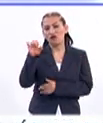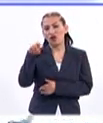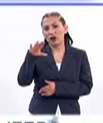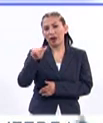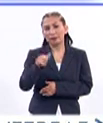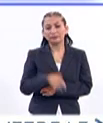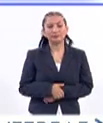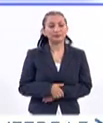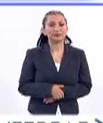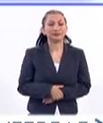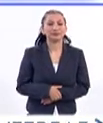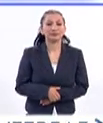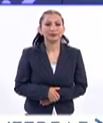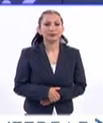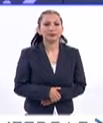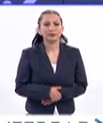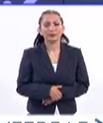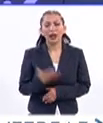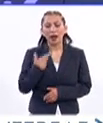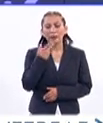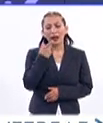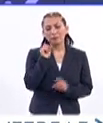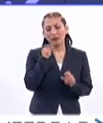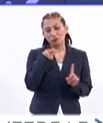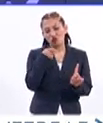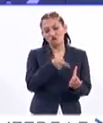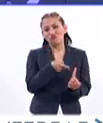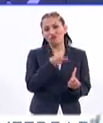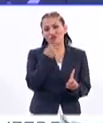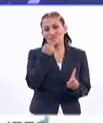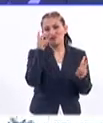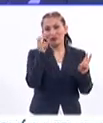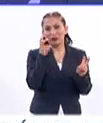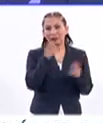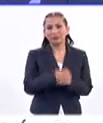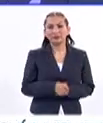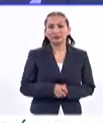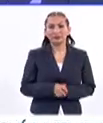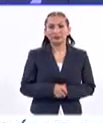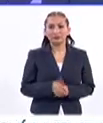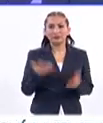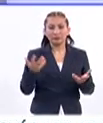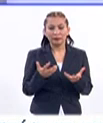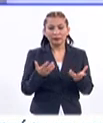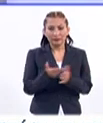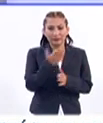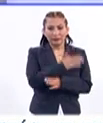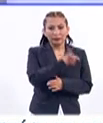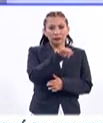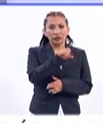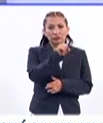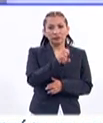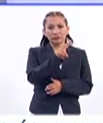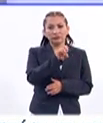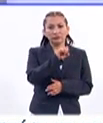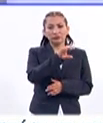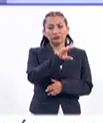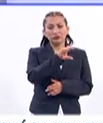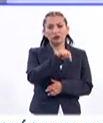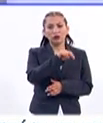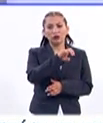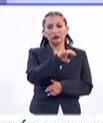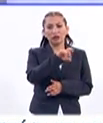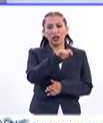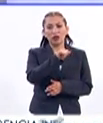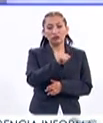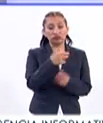Cultura Económica, y bueno, pues vamos a seguir con la línea de lo que generó José Vasconcelos,